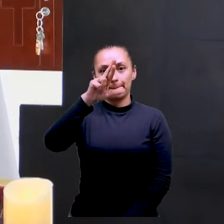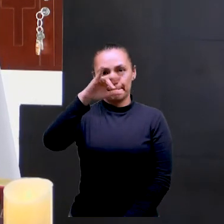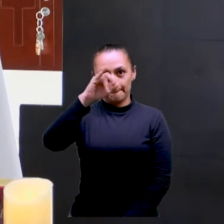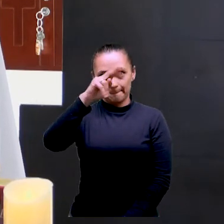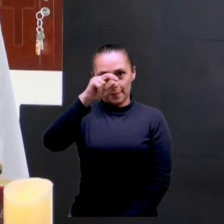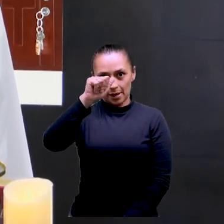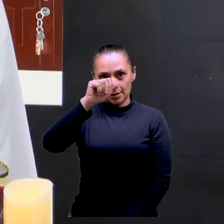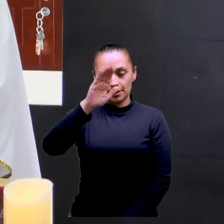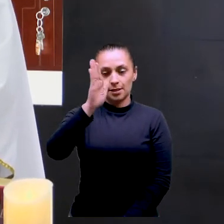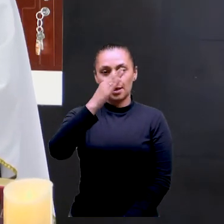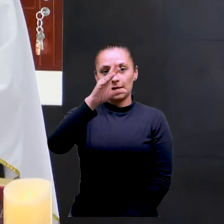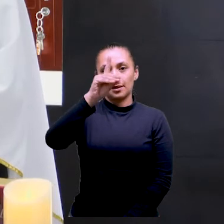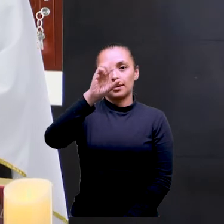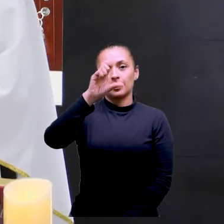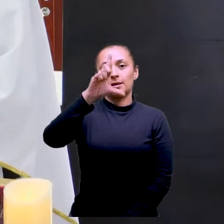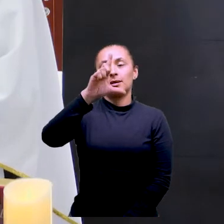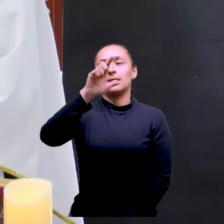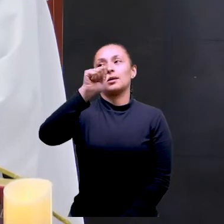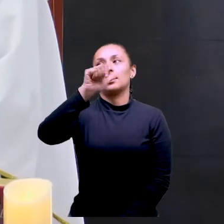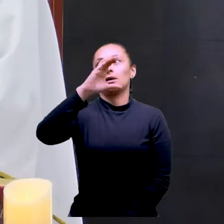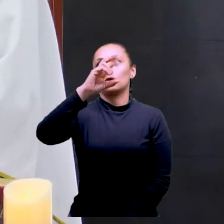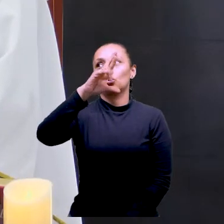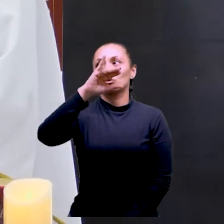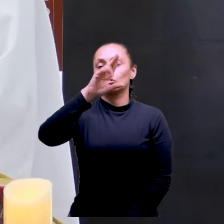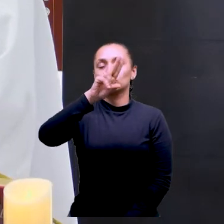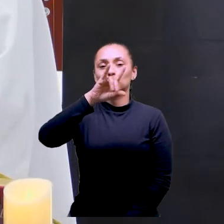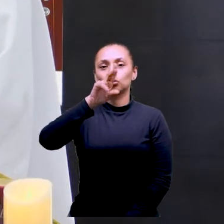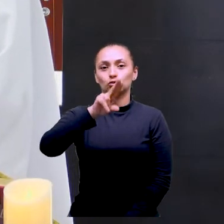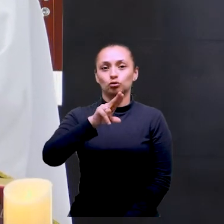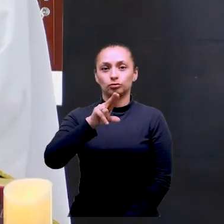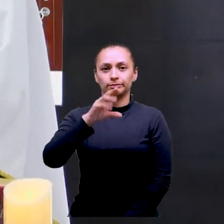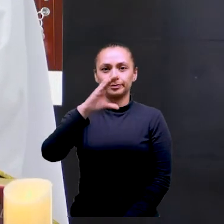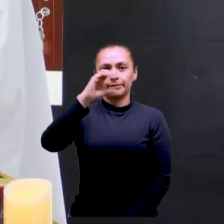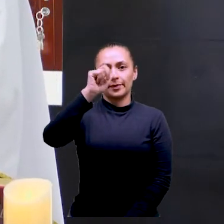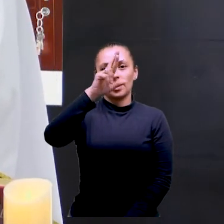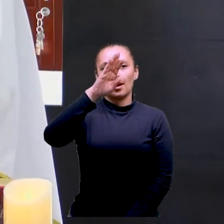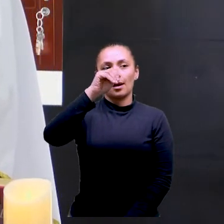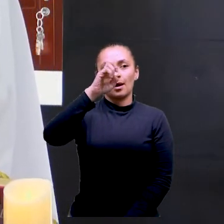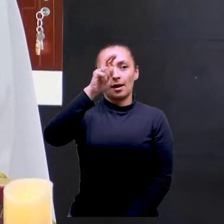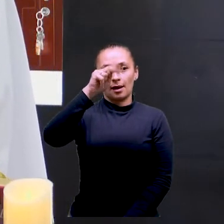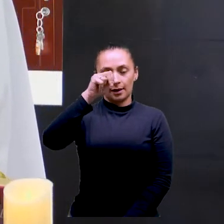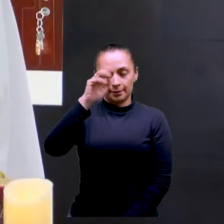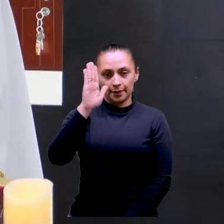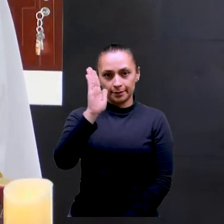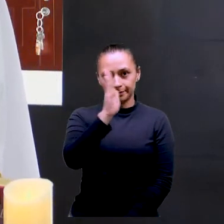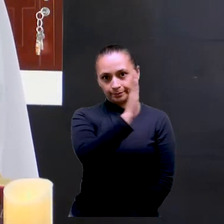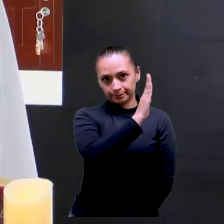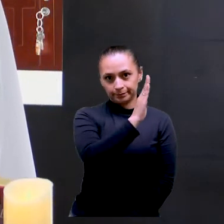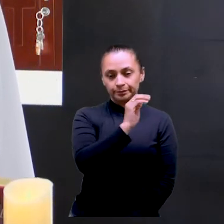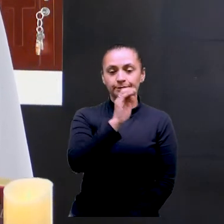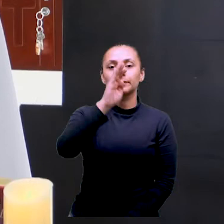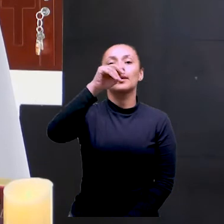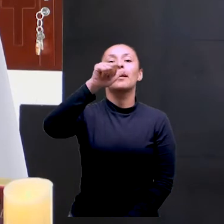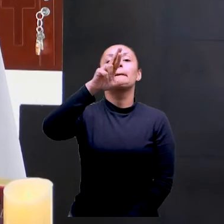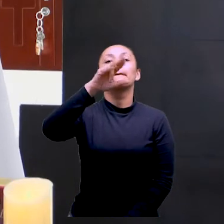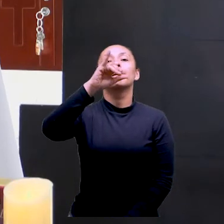marina elena de la cruz para chaco a carmen elena rodríguez